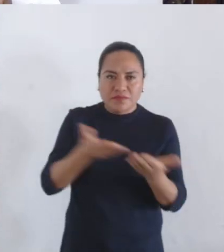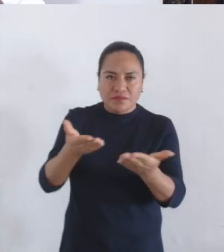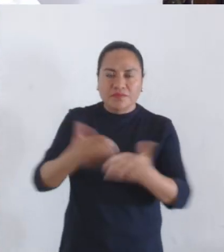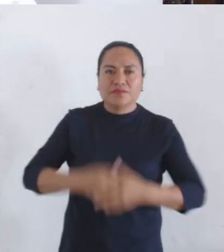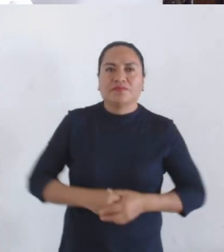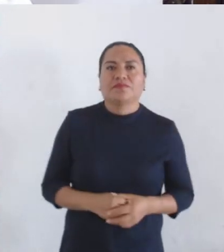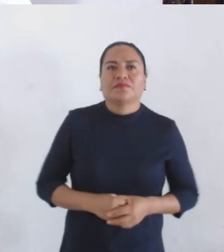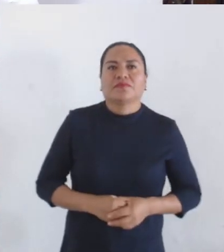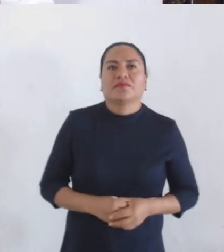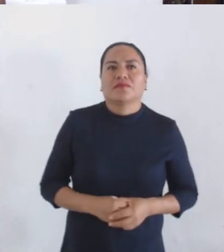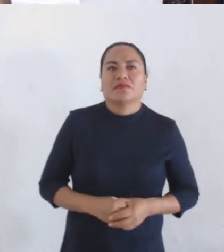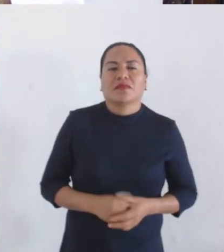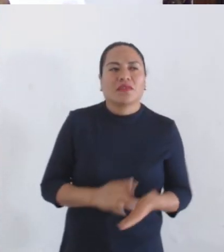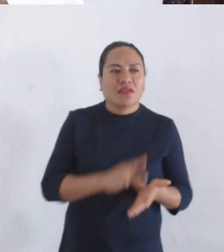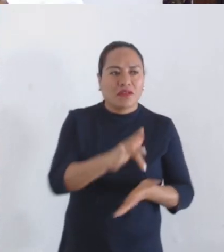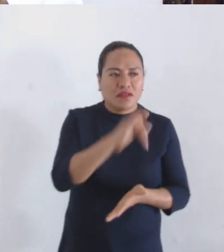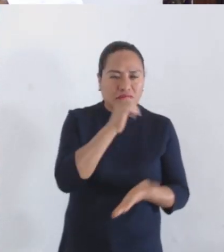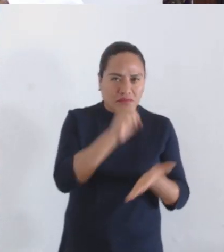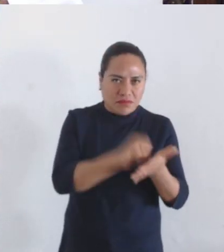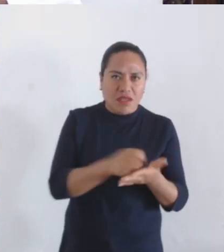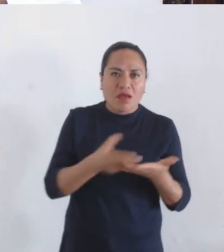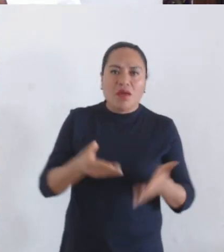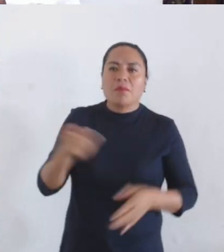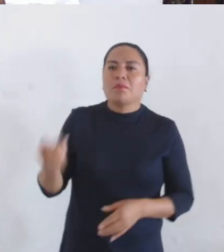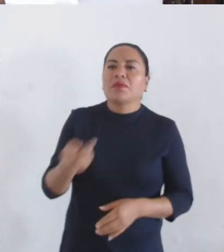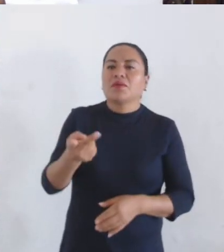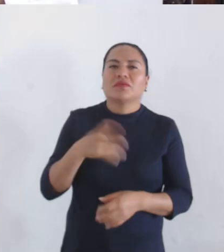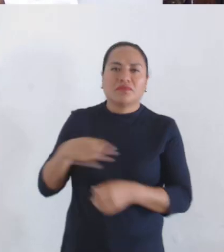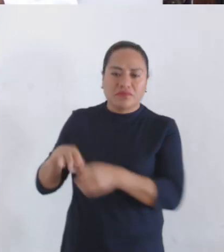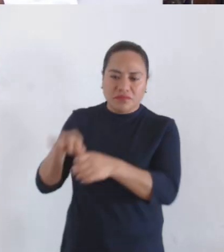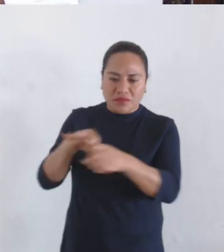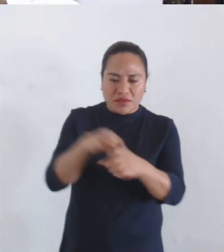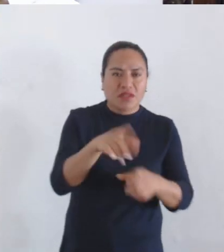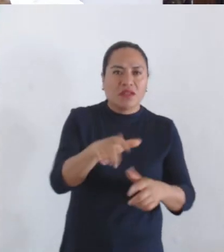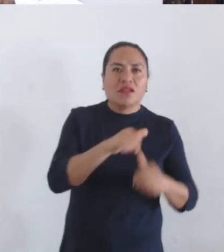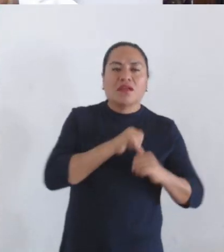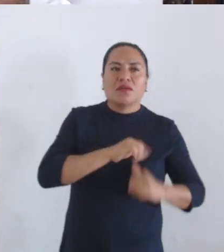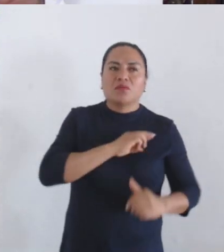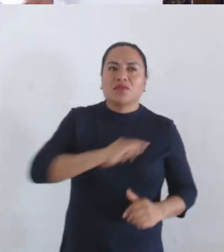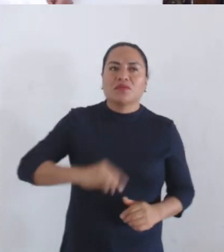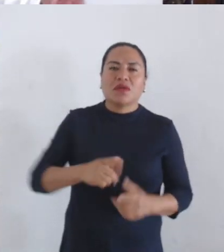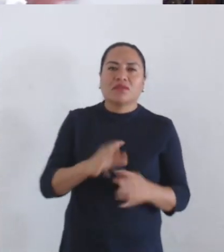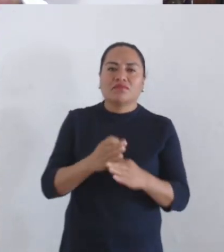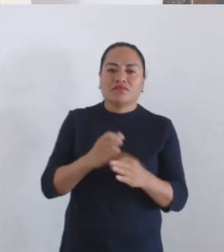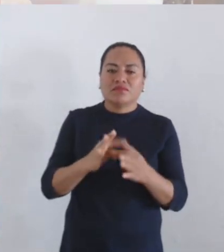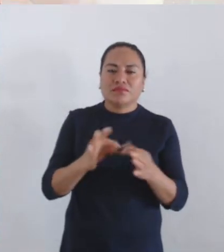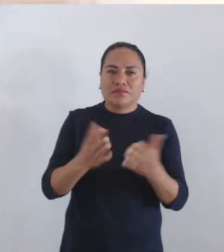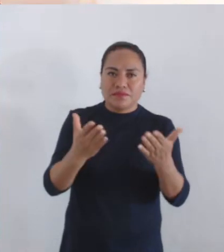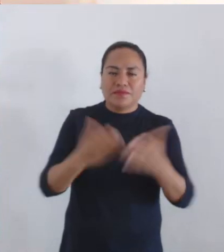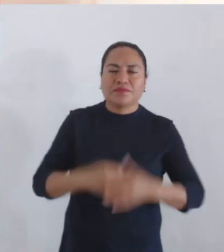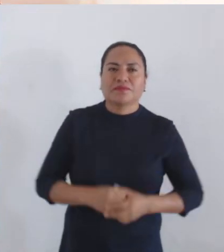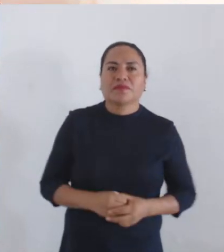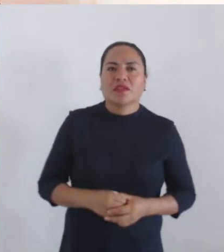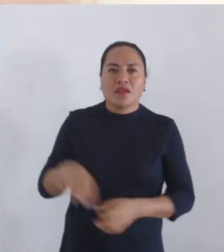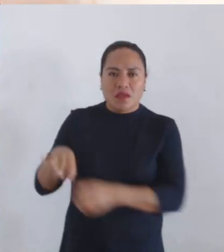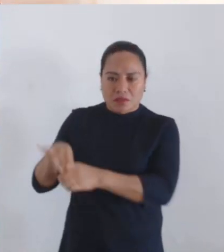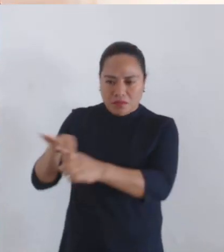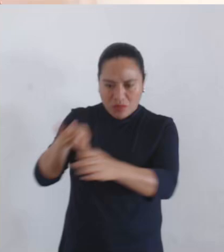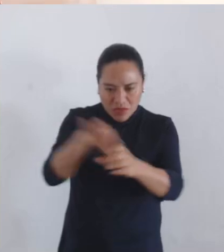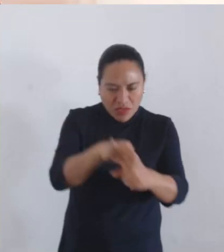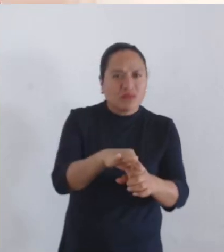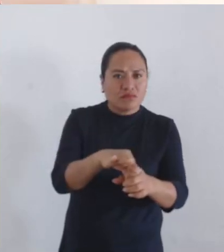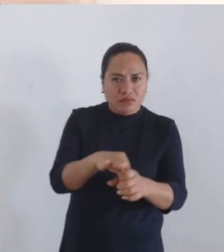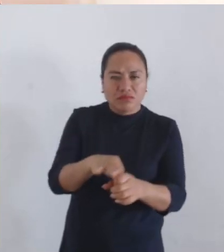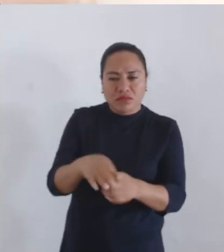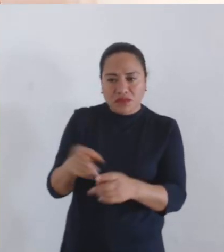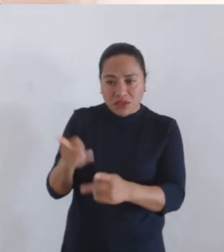señores concejales. Gracias, secretaria. Somete a la aprobación de este honorable cabildo el dictamen con el que acaba de dar cuenta. En votación económica,